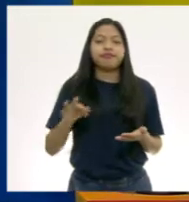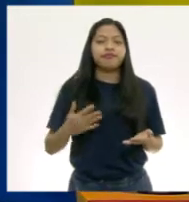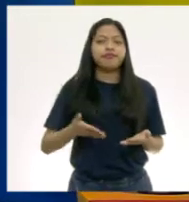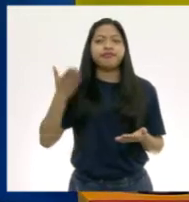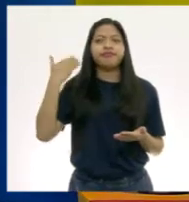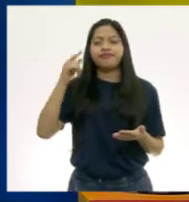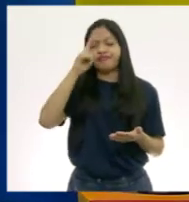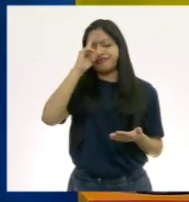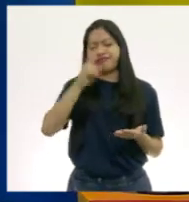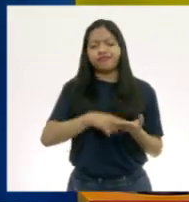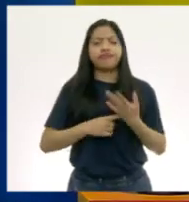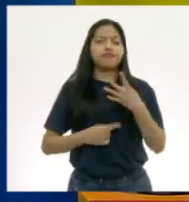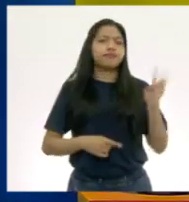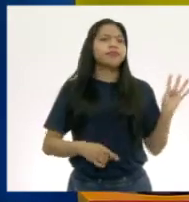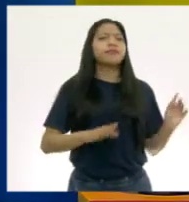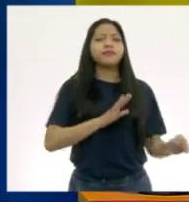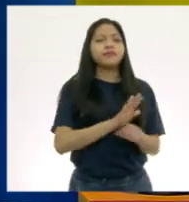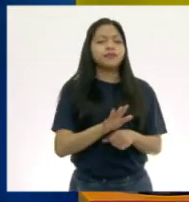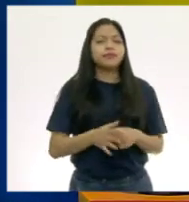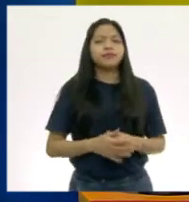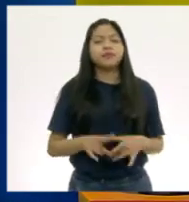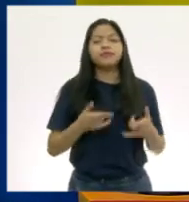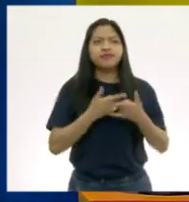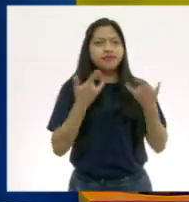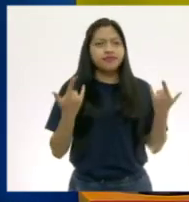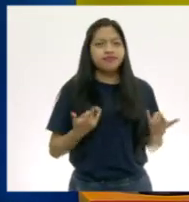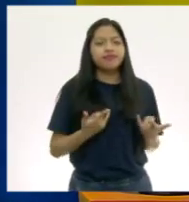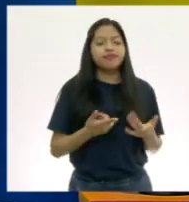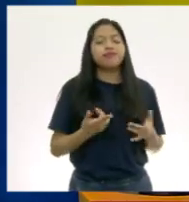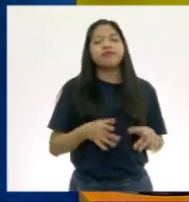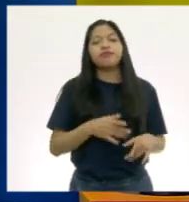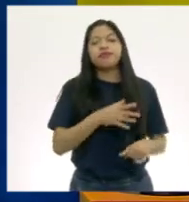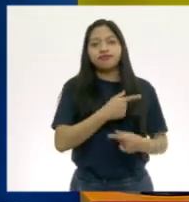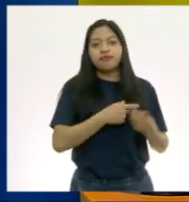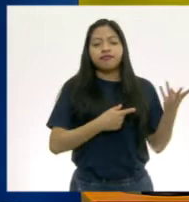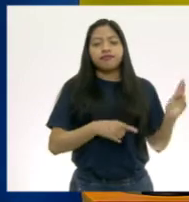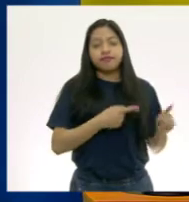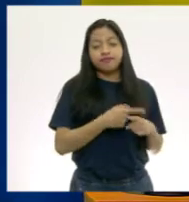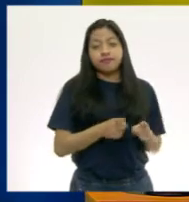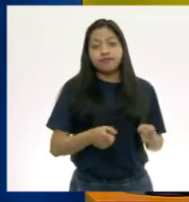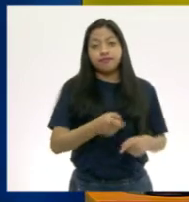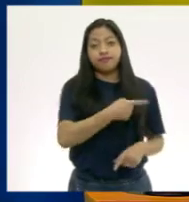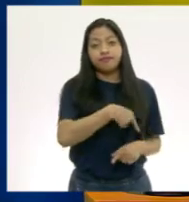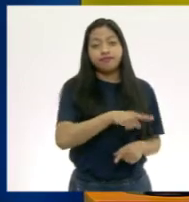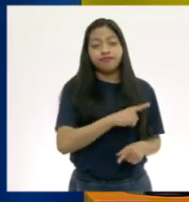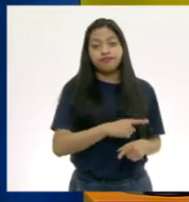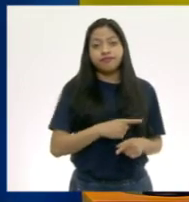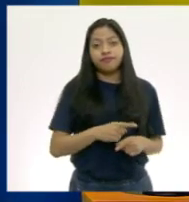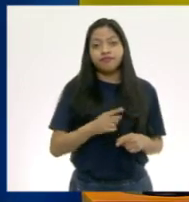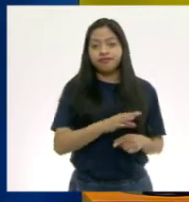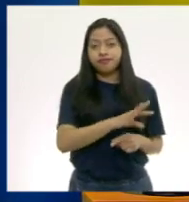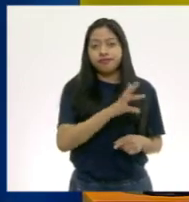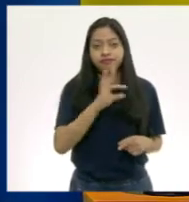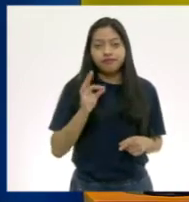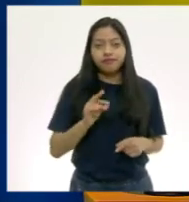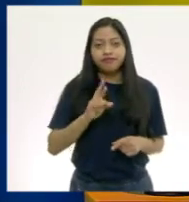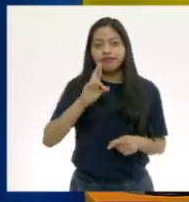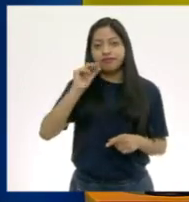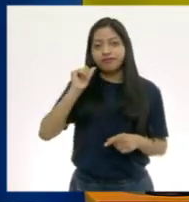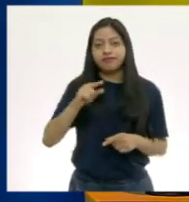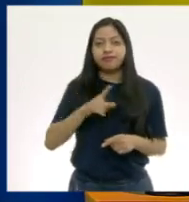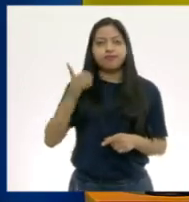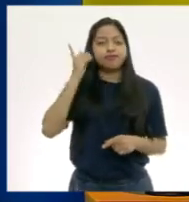mitos de los antiguos egipcios. Y uno de ellos era el viaje que todos los días debía hacer Ra, el dios principal de los